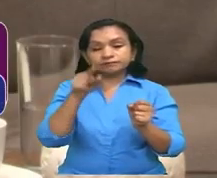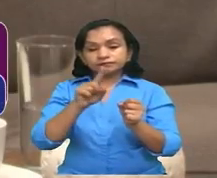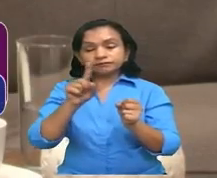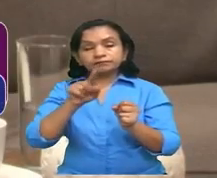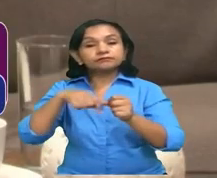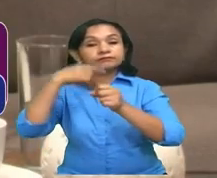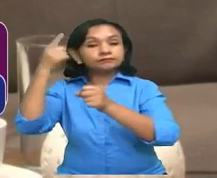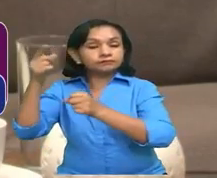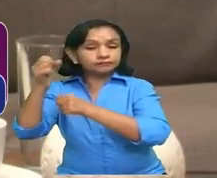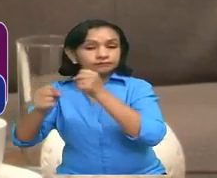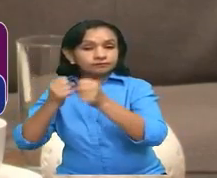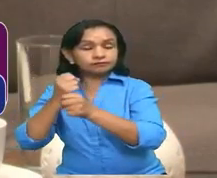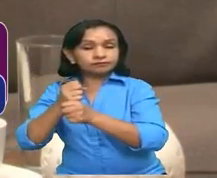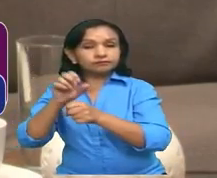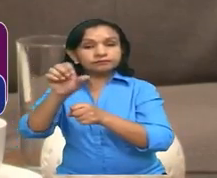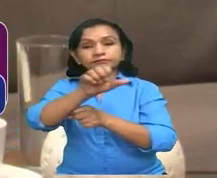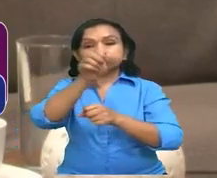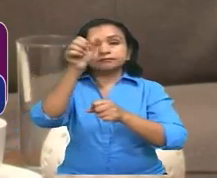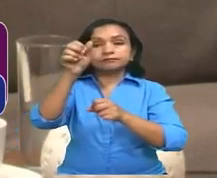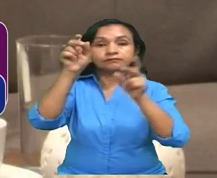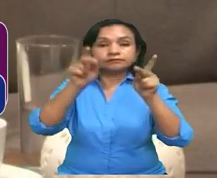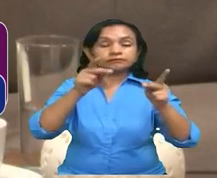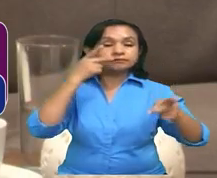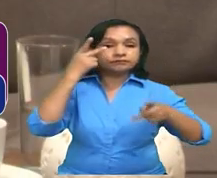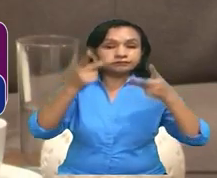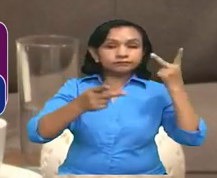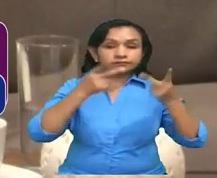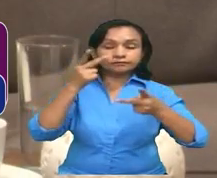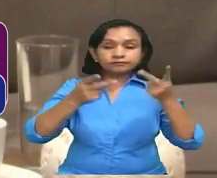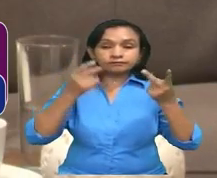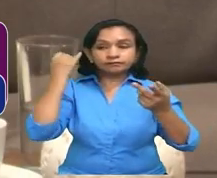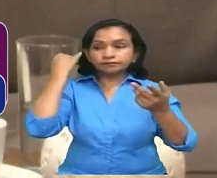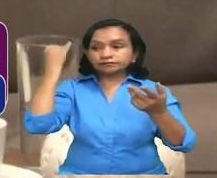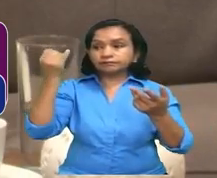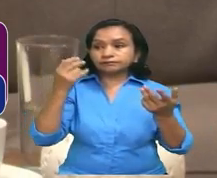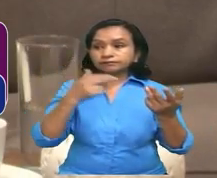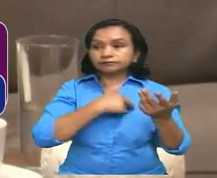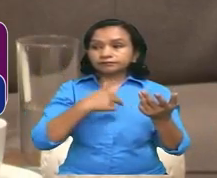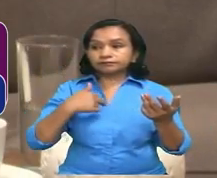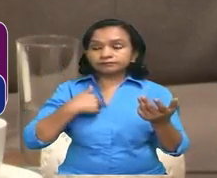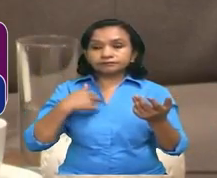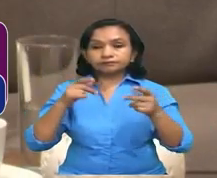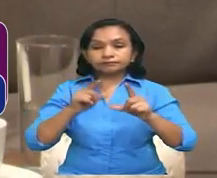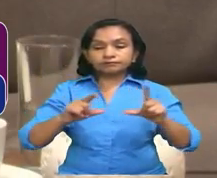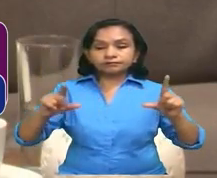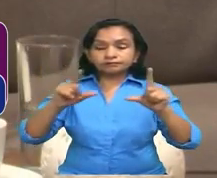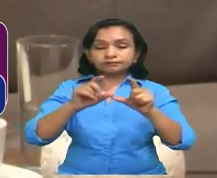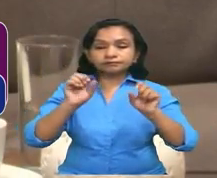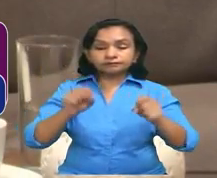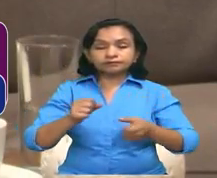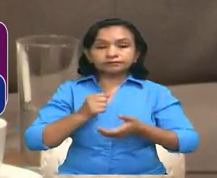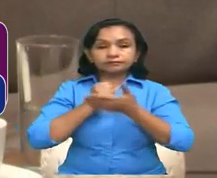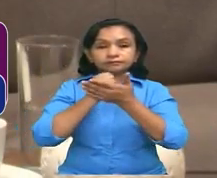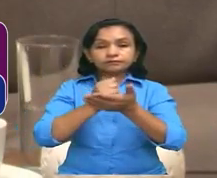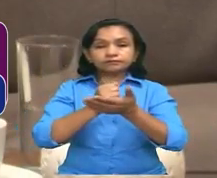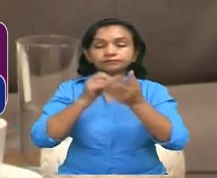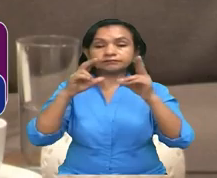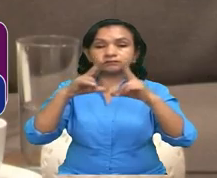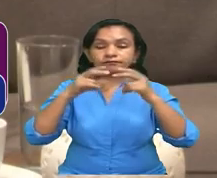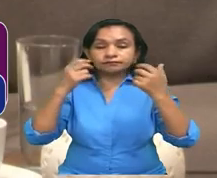para tener mejores resultados y un mayor impacto. Habría que valorar si es conveniente todos los años o cada dos